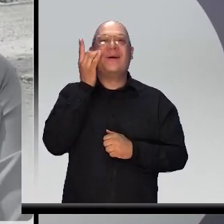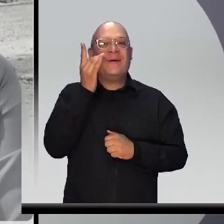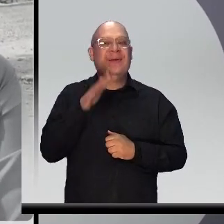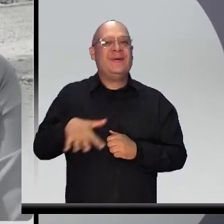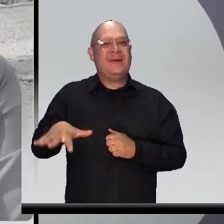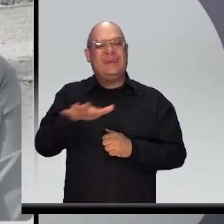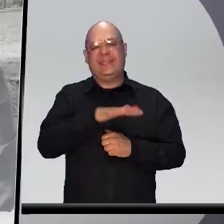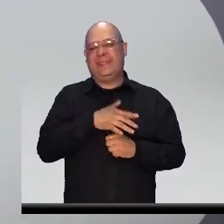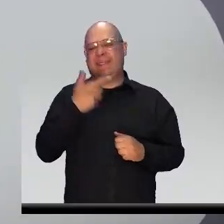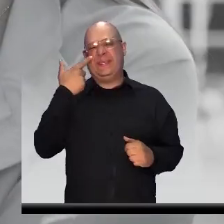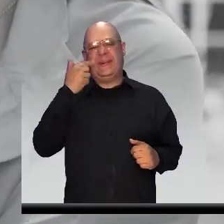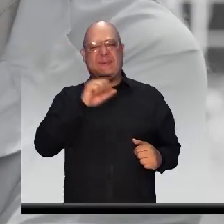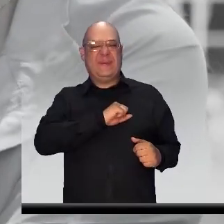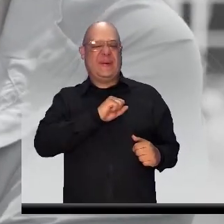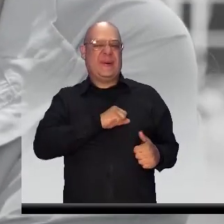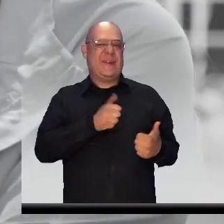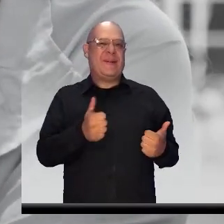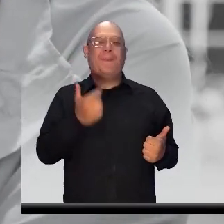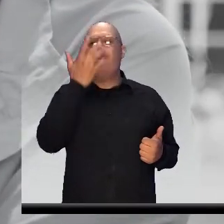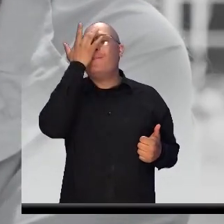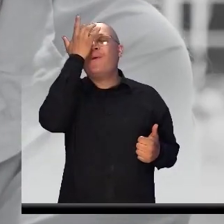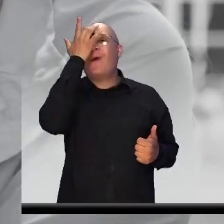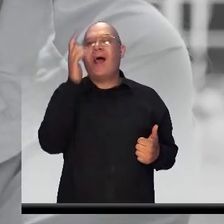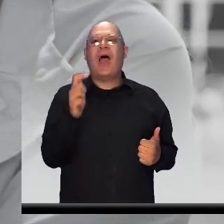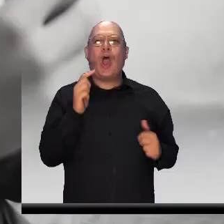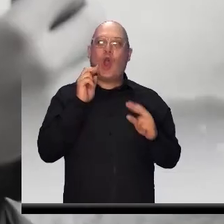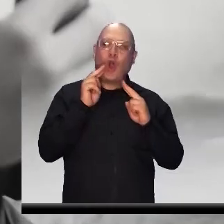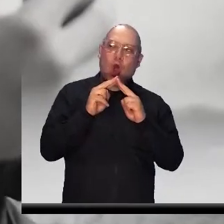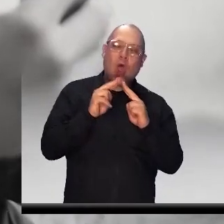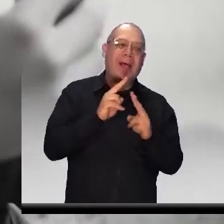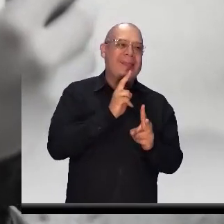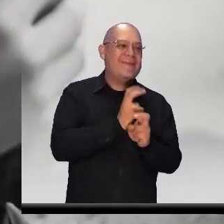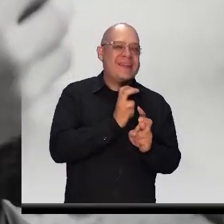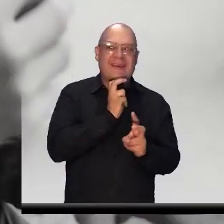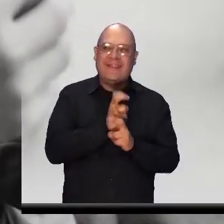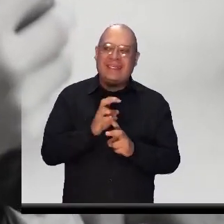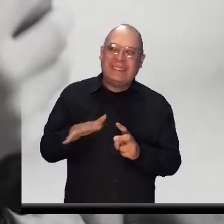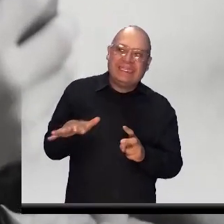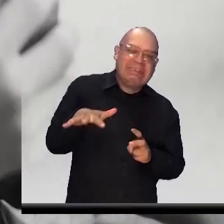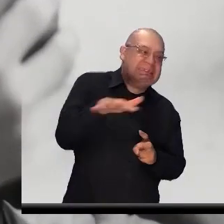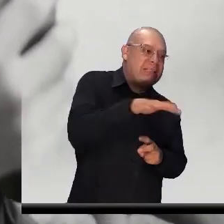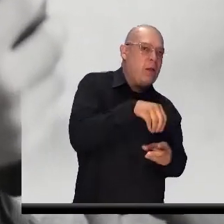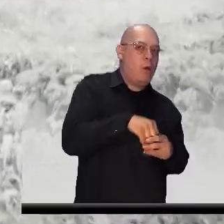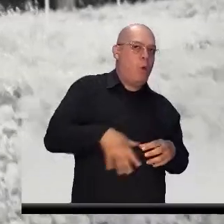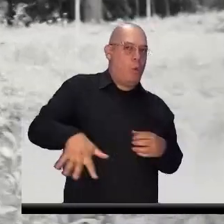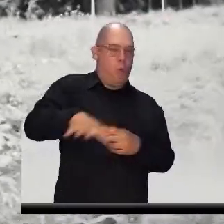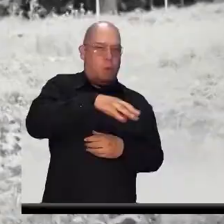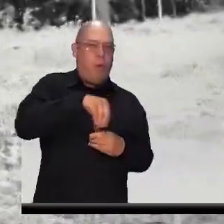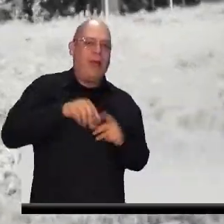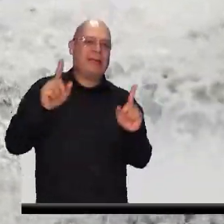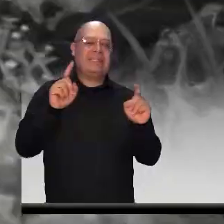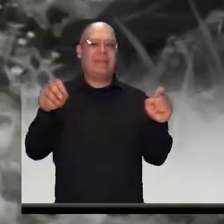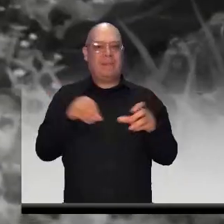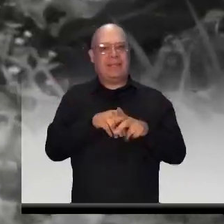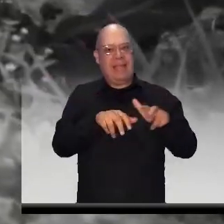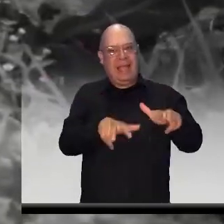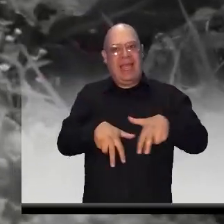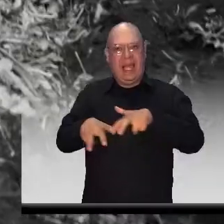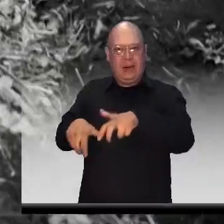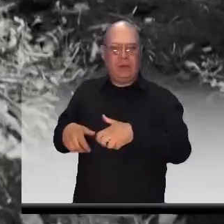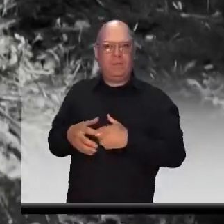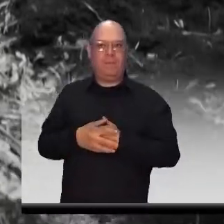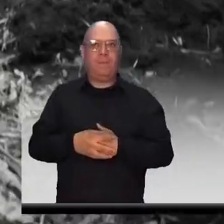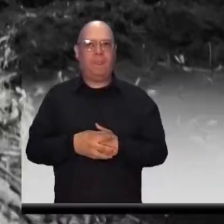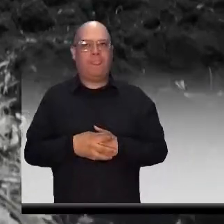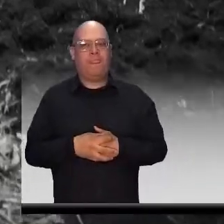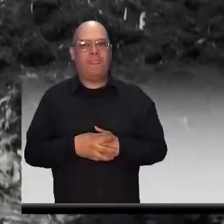súper bacano porque estamos conociendo un montón de dificultades que se están presentando justamente con el tema del agro. Mira dónde estamos, que son estas huertas